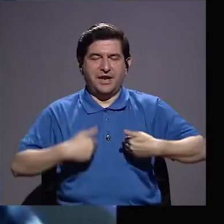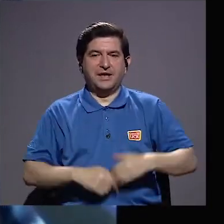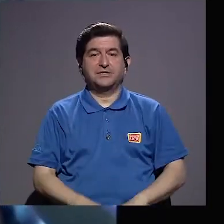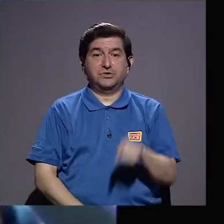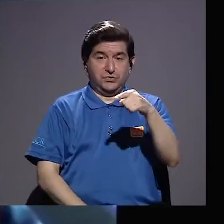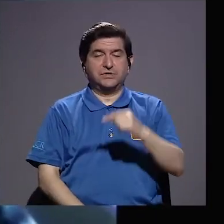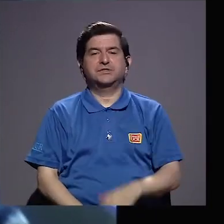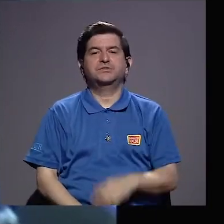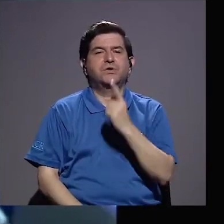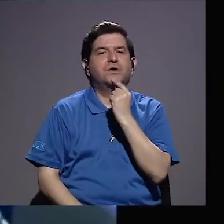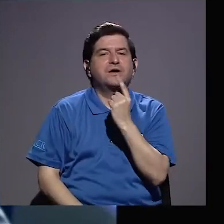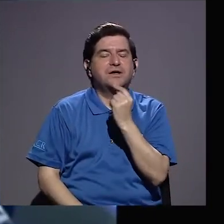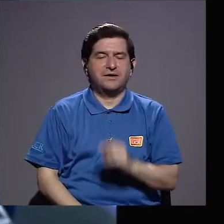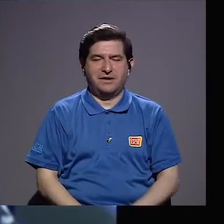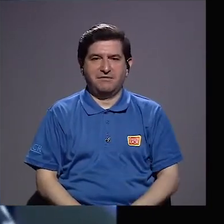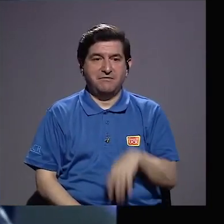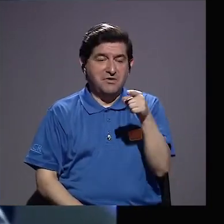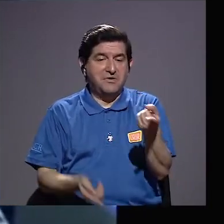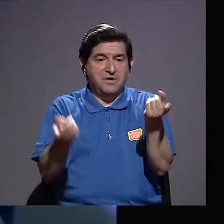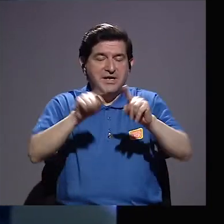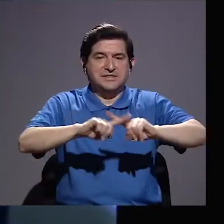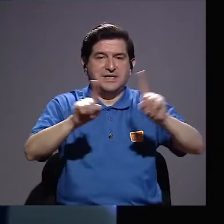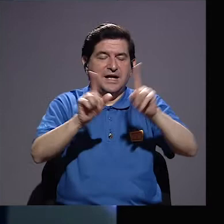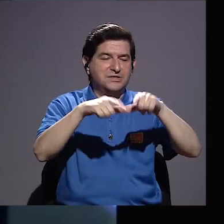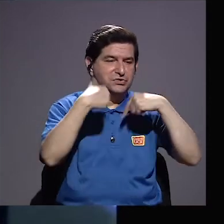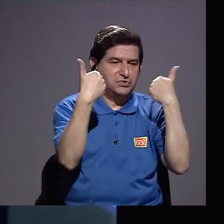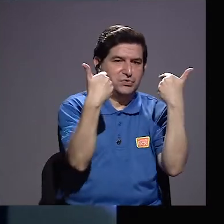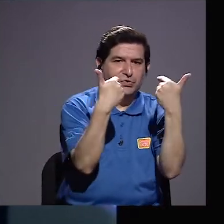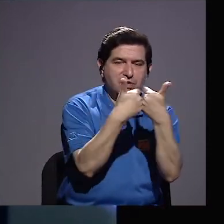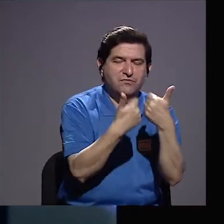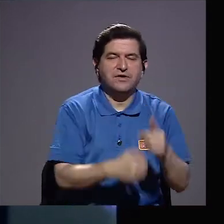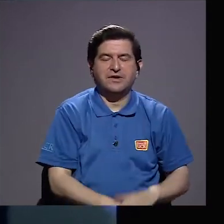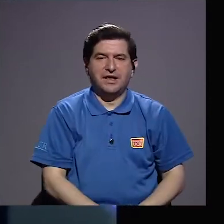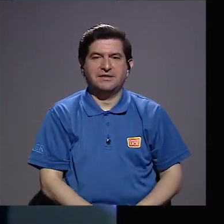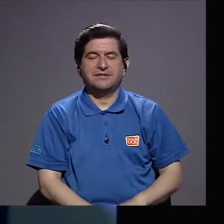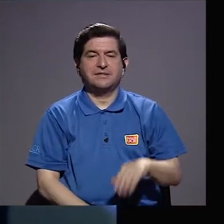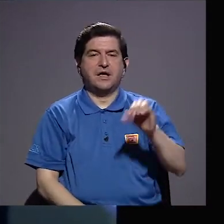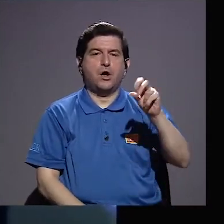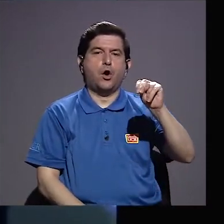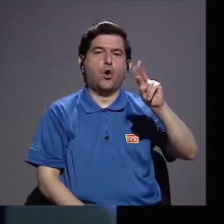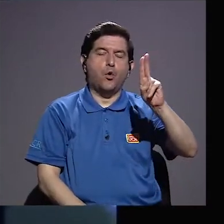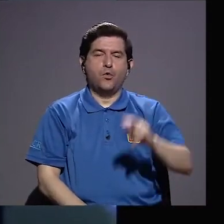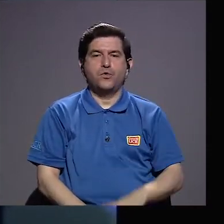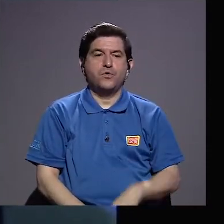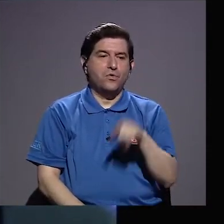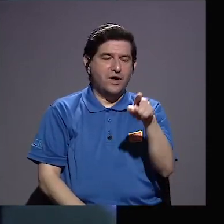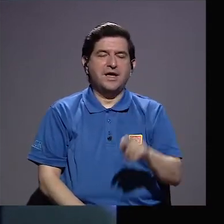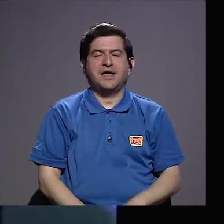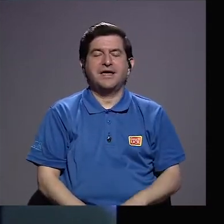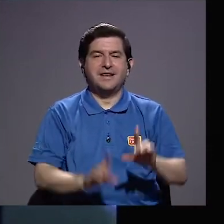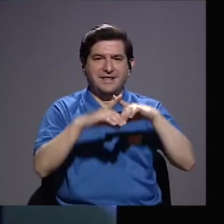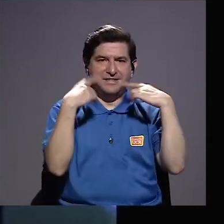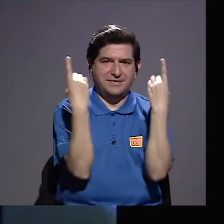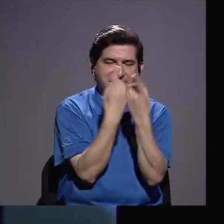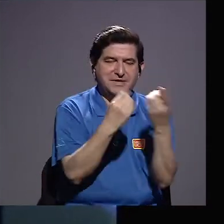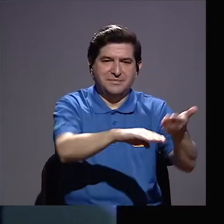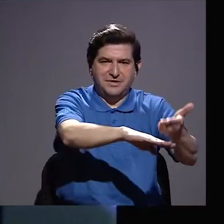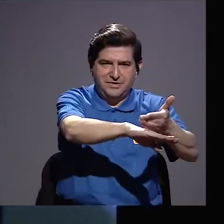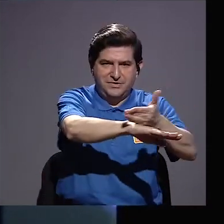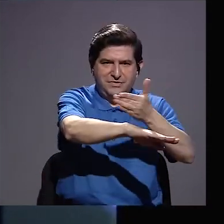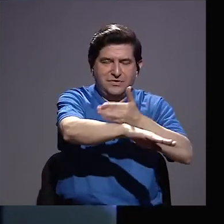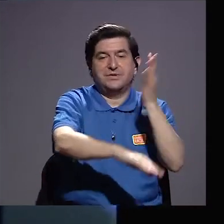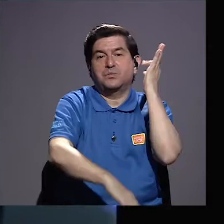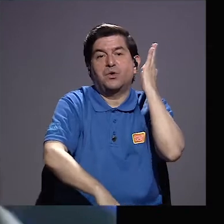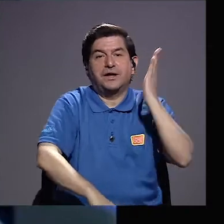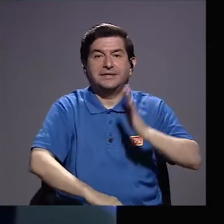era servido por otra división de Naciones Unidas que se llamaba la División para el Adelanto de las